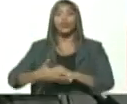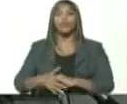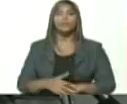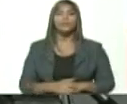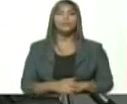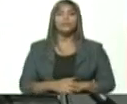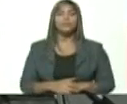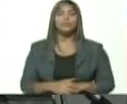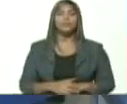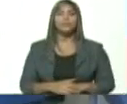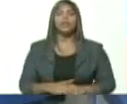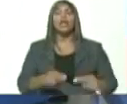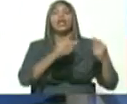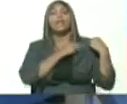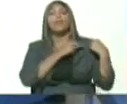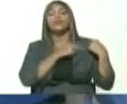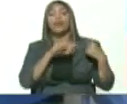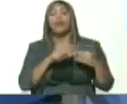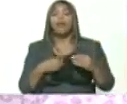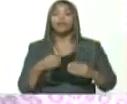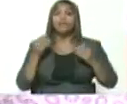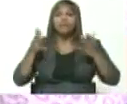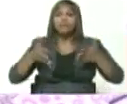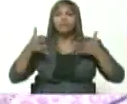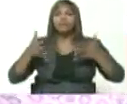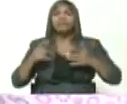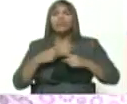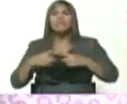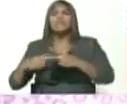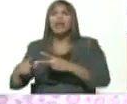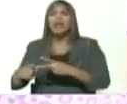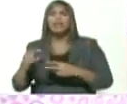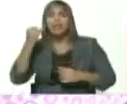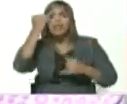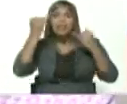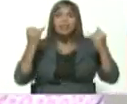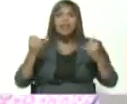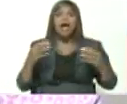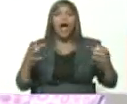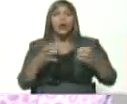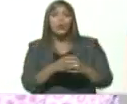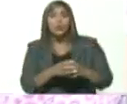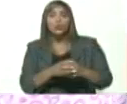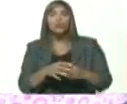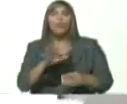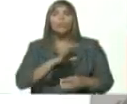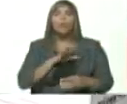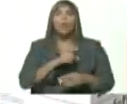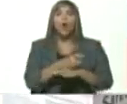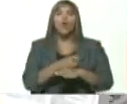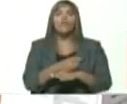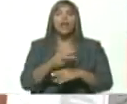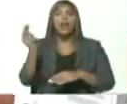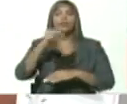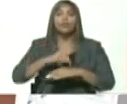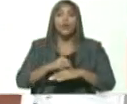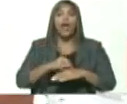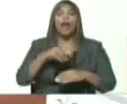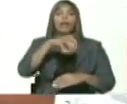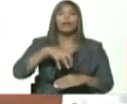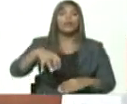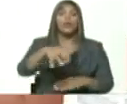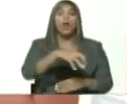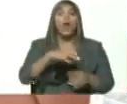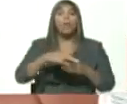Rodríguez, quien ha articulado cada una de las distintas instancias del gobierno nacional, regional y municipal,